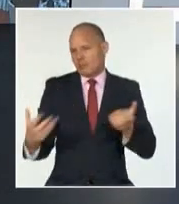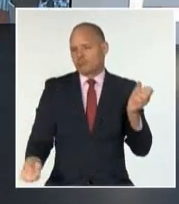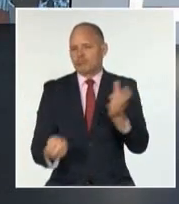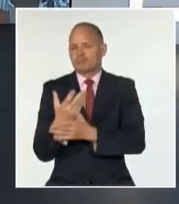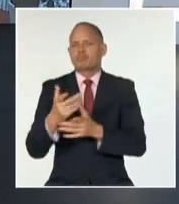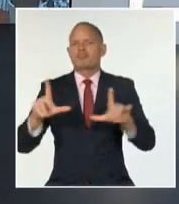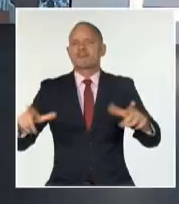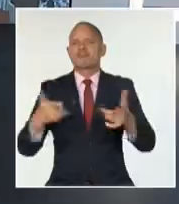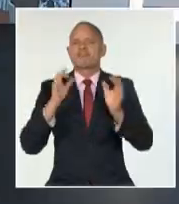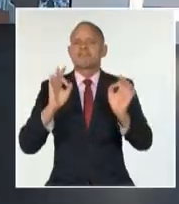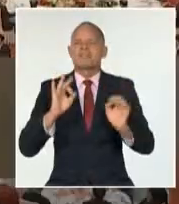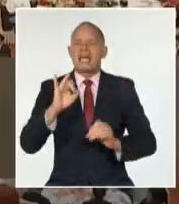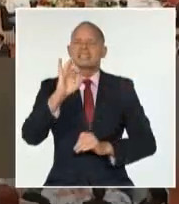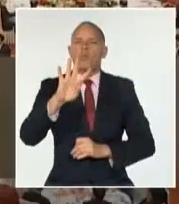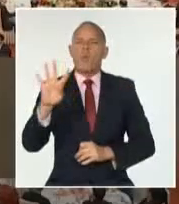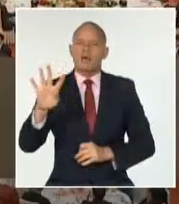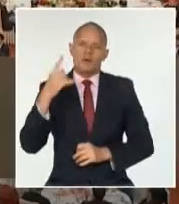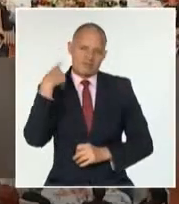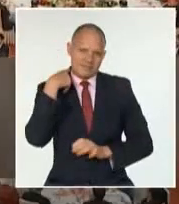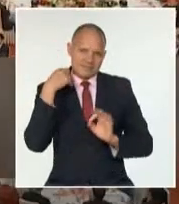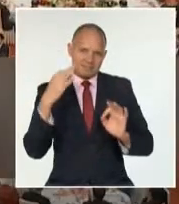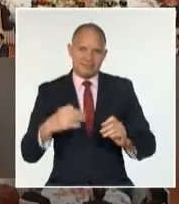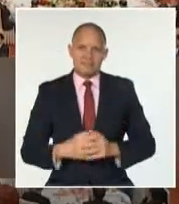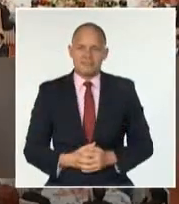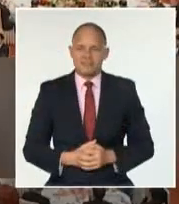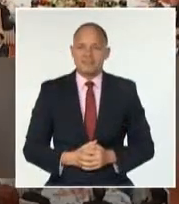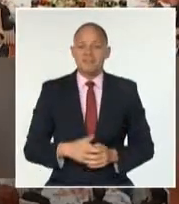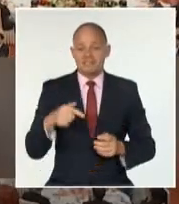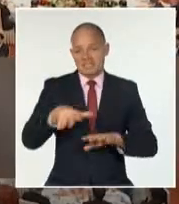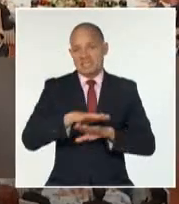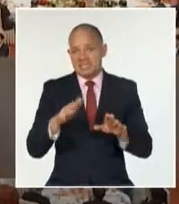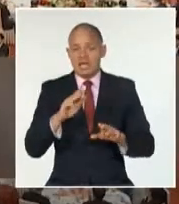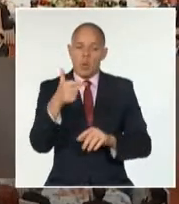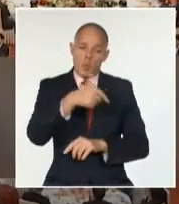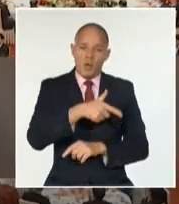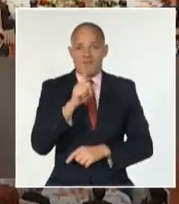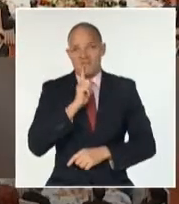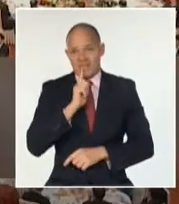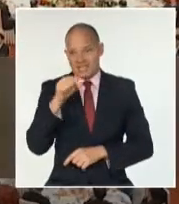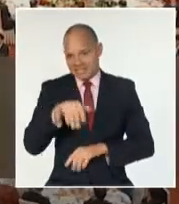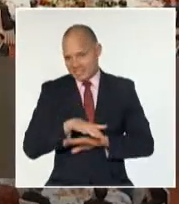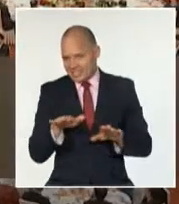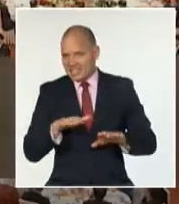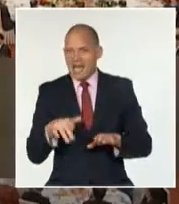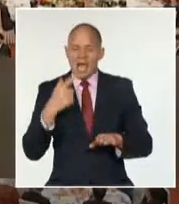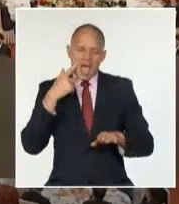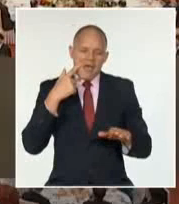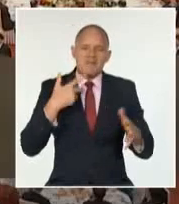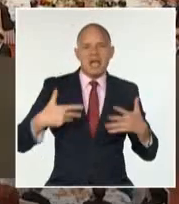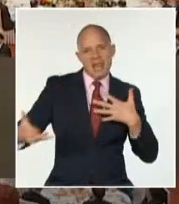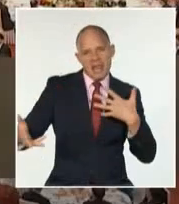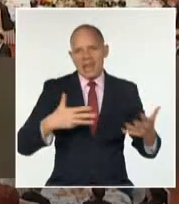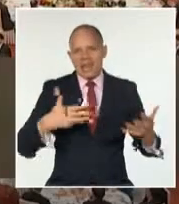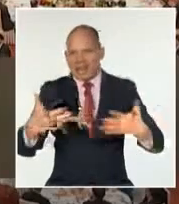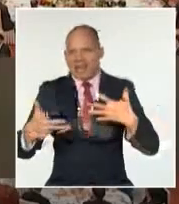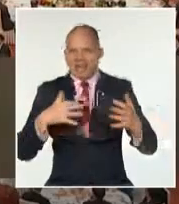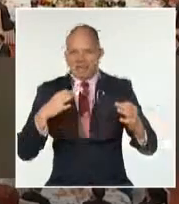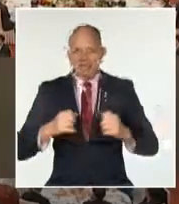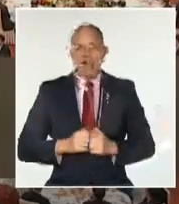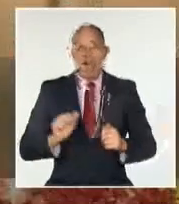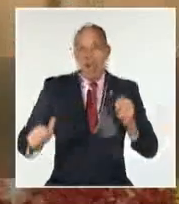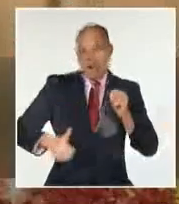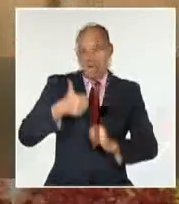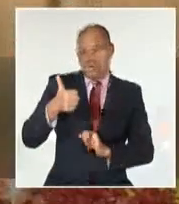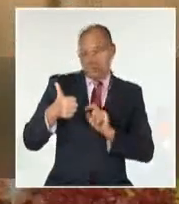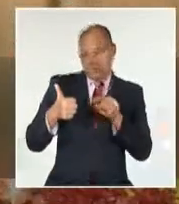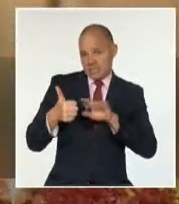República Popular China. Parte de las celebraciones se realizaron entre jueves y viernes. Durante una recepción, el presidente Xi Jinping comentó sobre